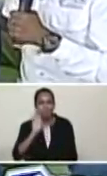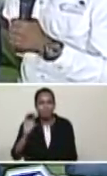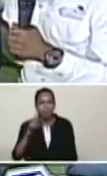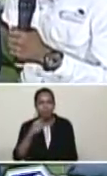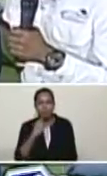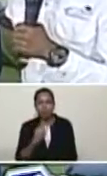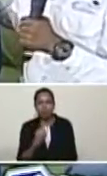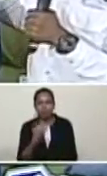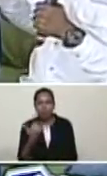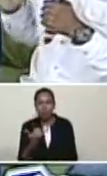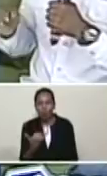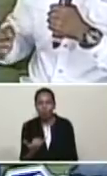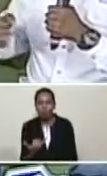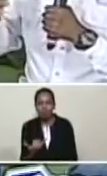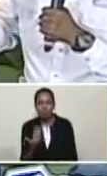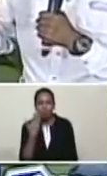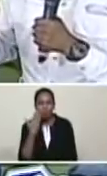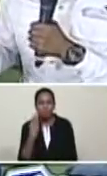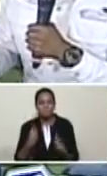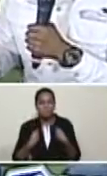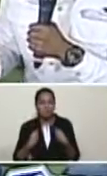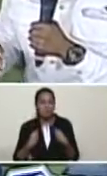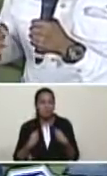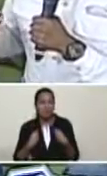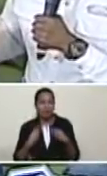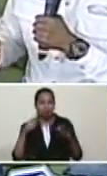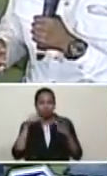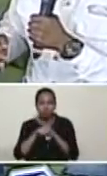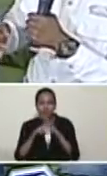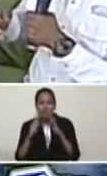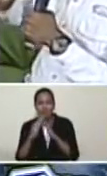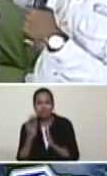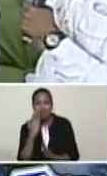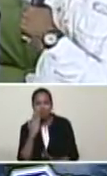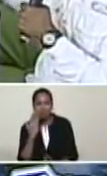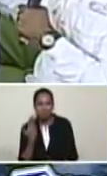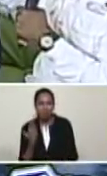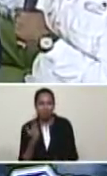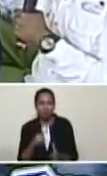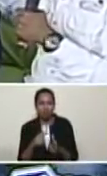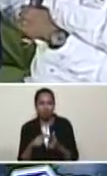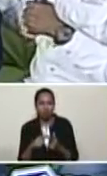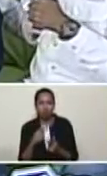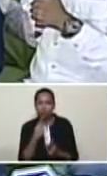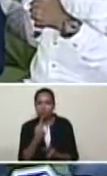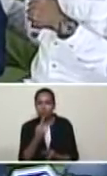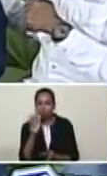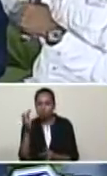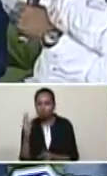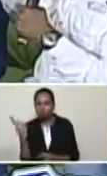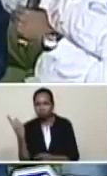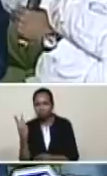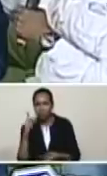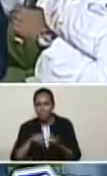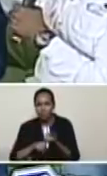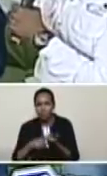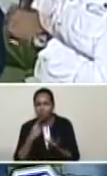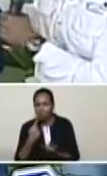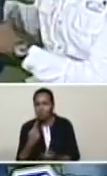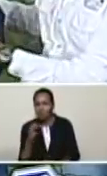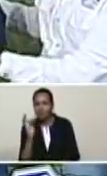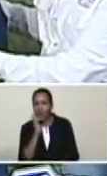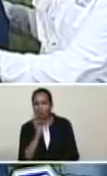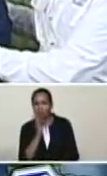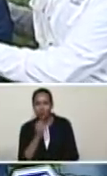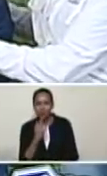decir Marisol, ellos vivieron 25 años en el hogar de la suegra. ¿Qué le dirías tú a tu suegra, Luis Enrique, trabajador de